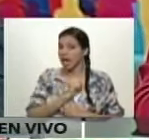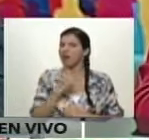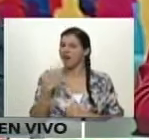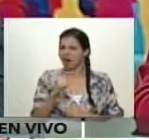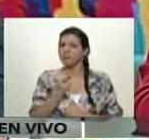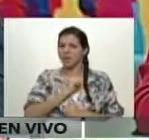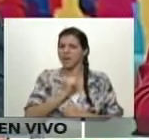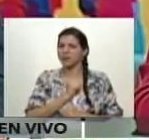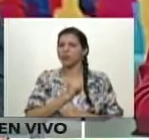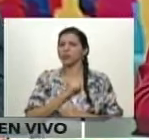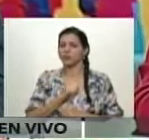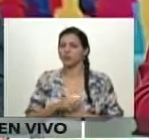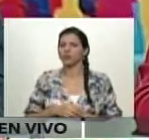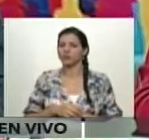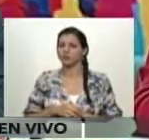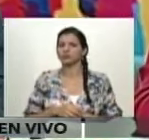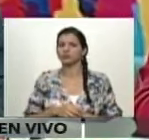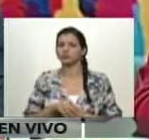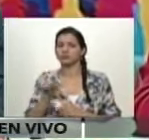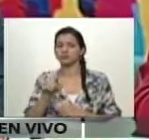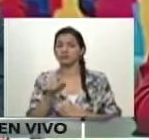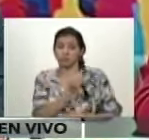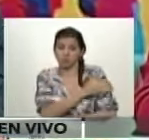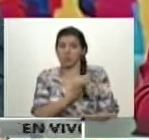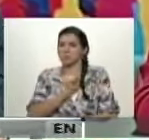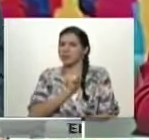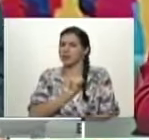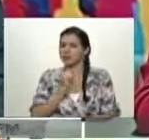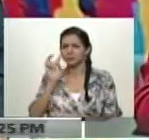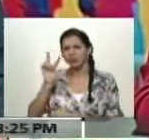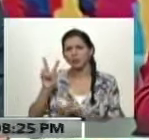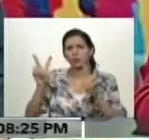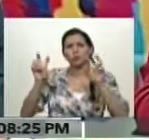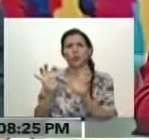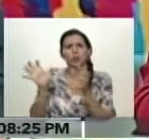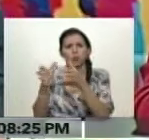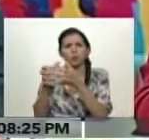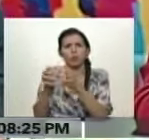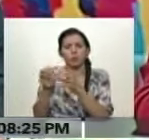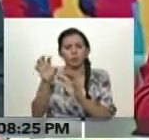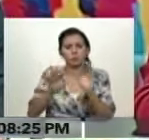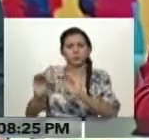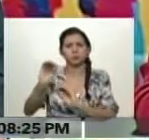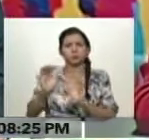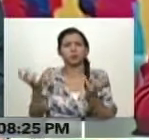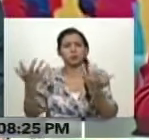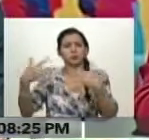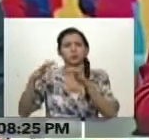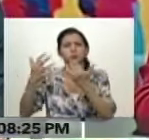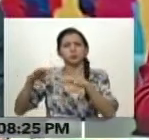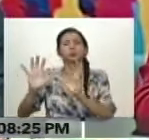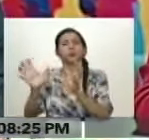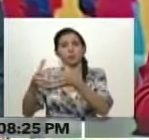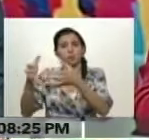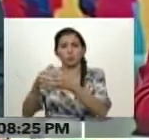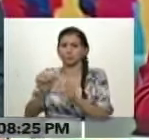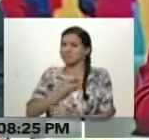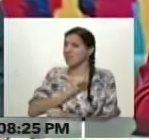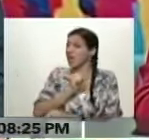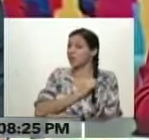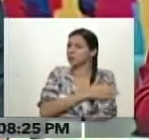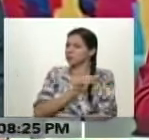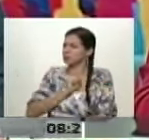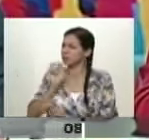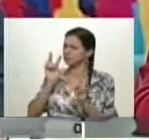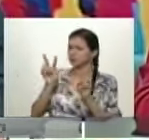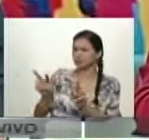al proceso de conformación de nuevas fuerzas, al proceso de integración de nuevas fuerzas,